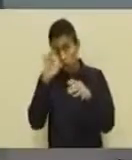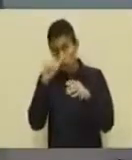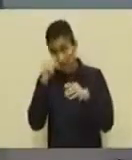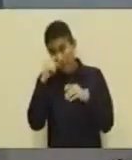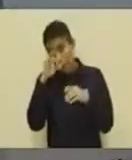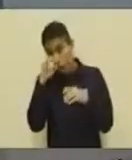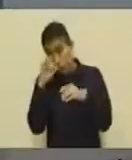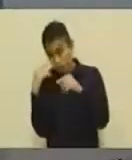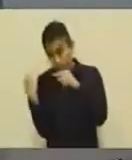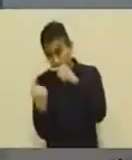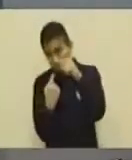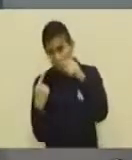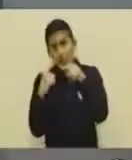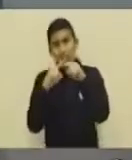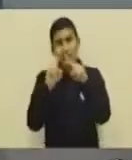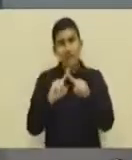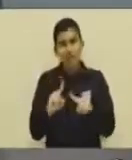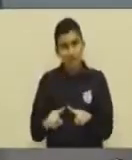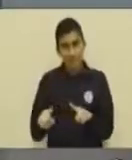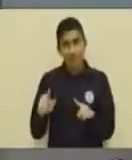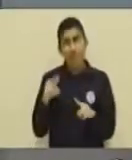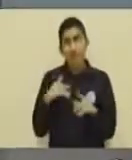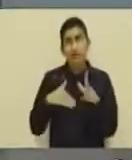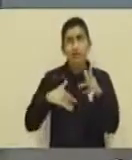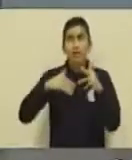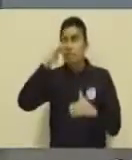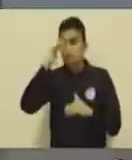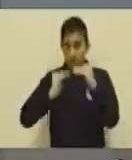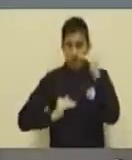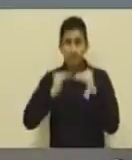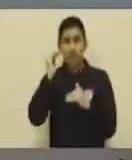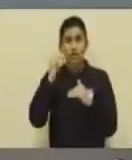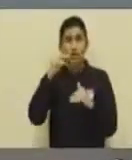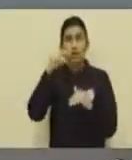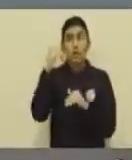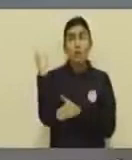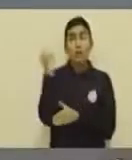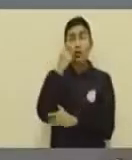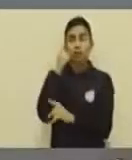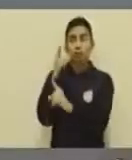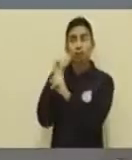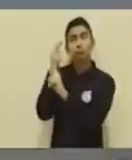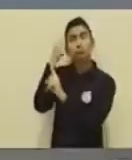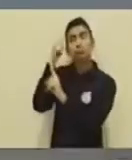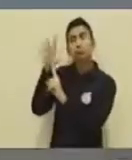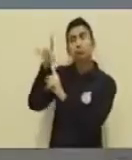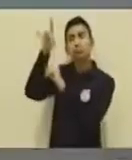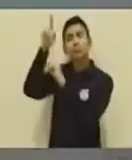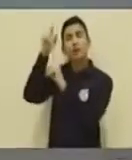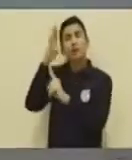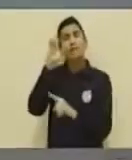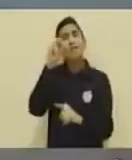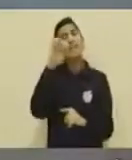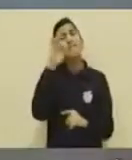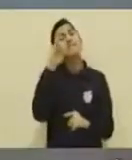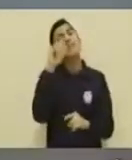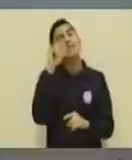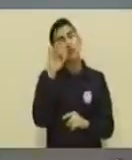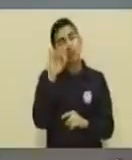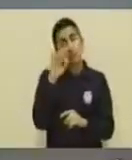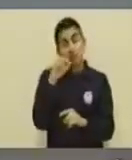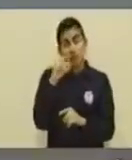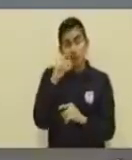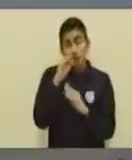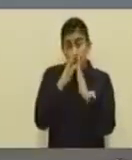de ese átomo en distintos niveles de energía y subniveles, son los protagonistas para este ejercicio.